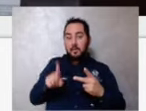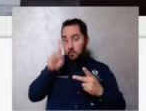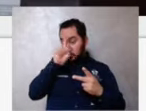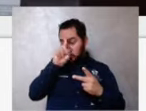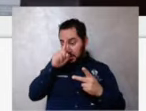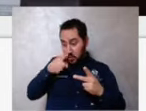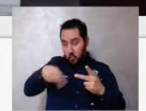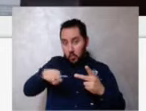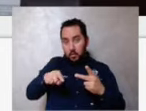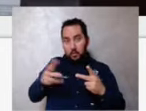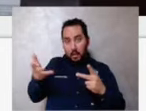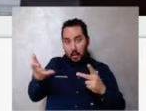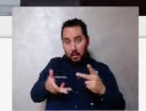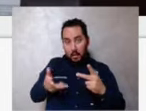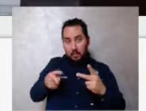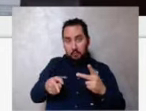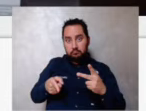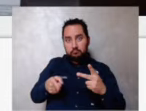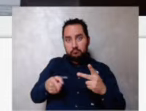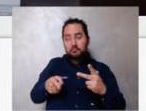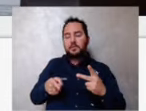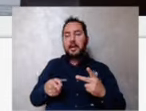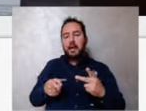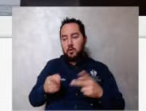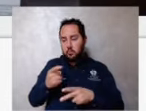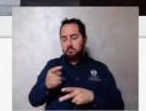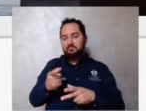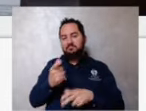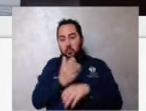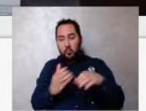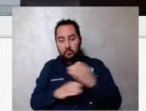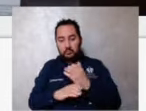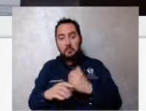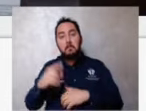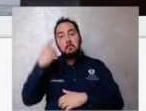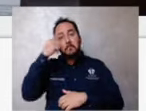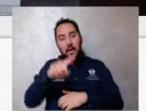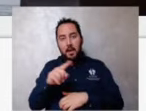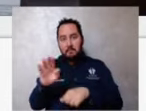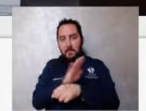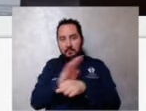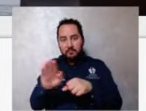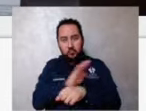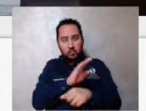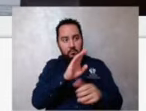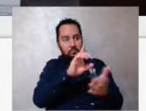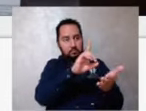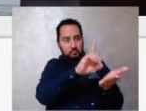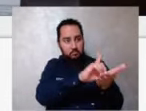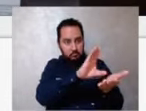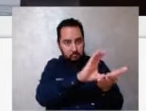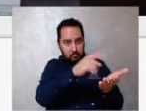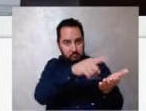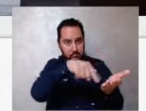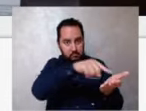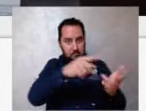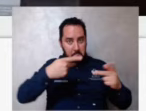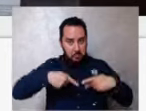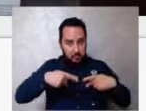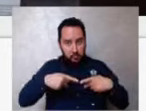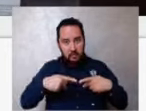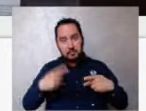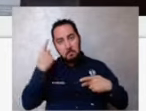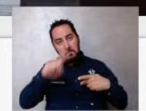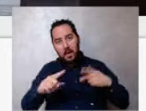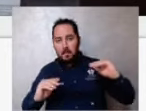del Instituto Estatal Electoral emita acciones afirmativas en beneficio de las personas con discapacidad y demás